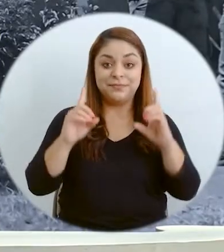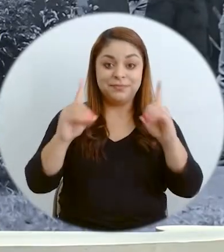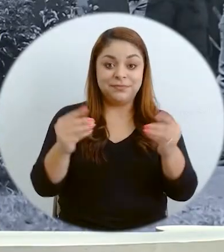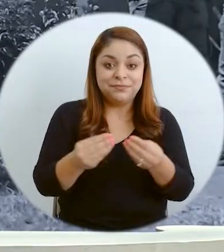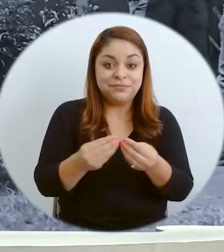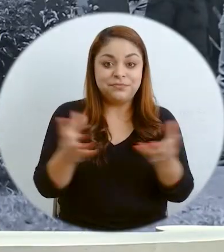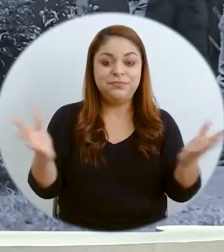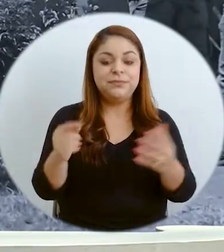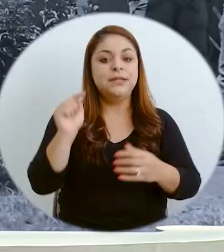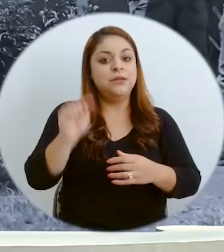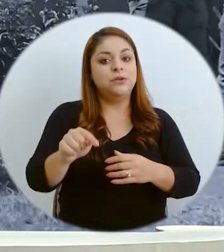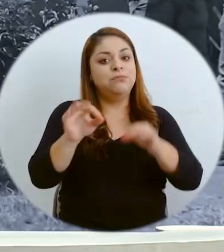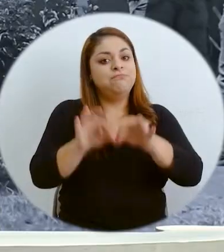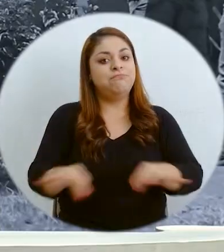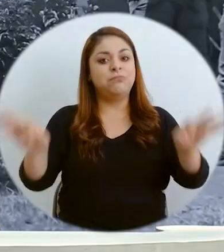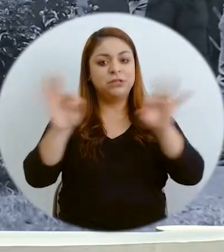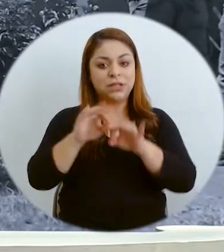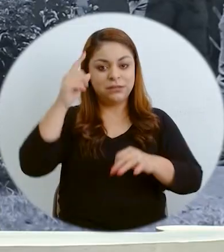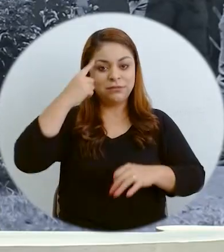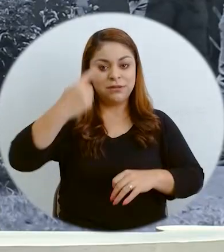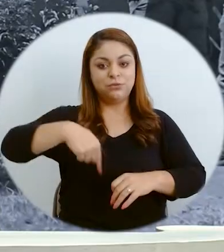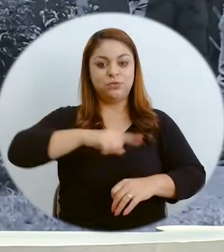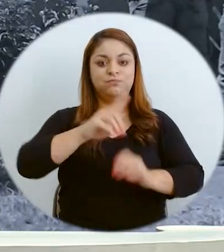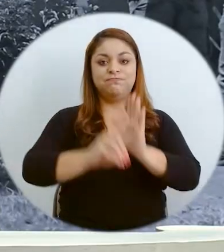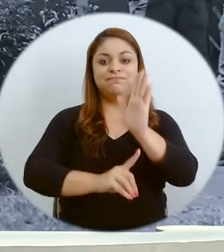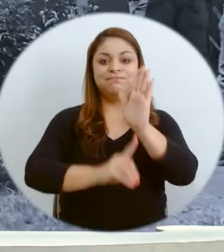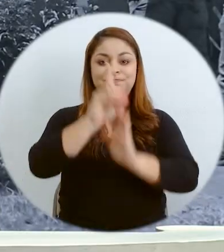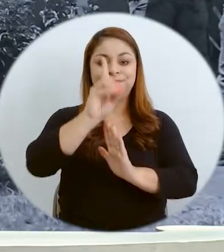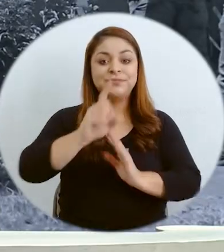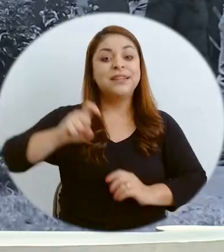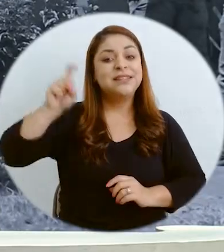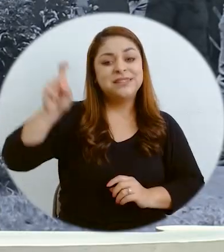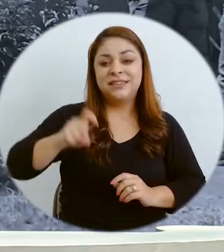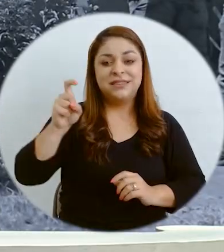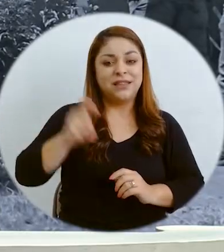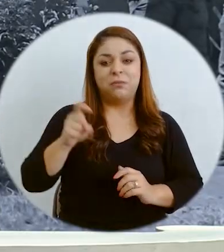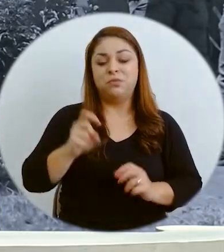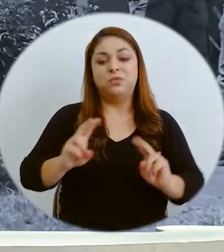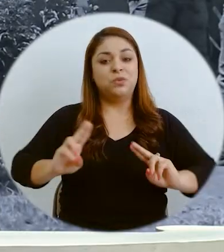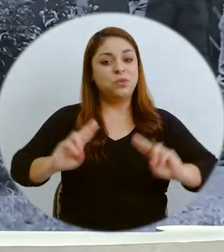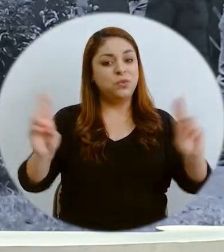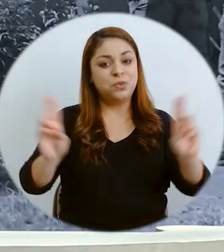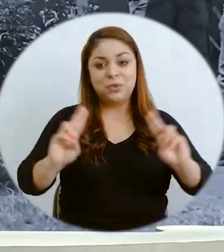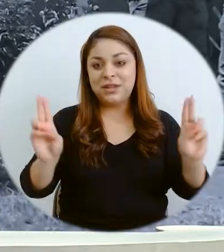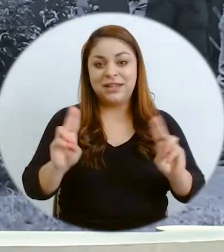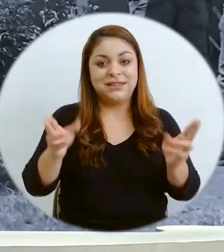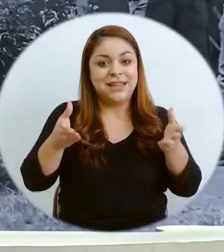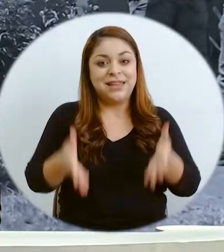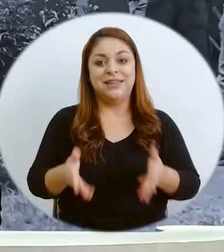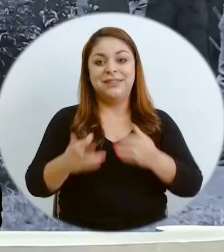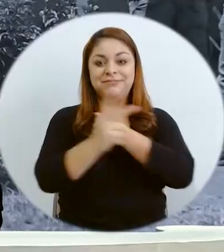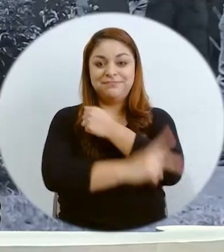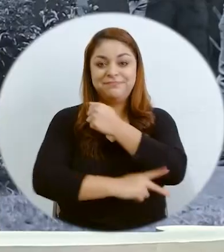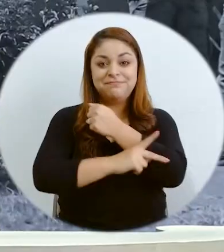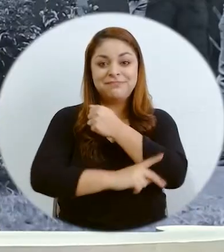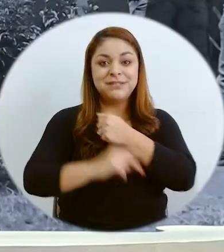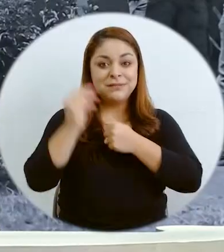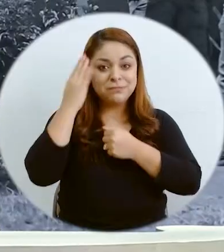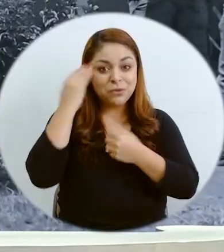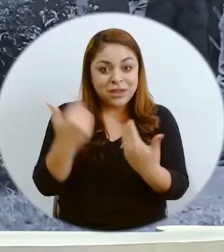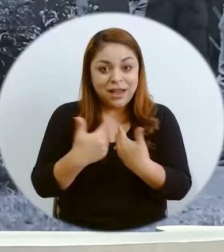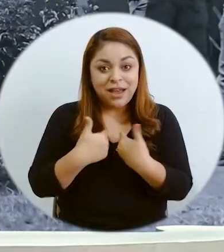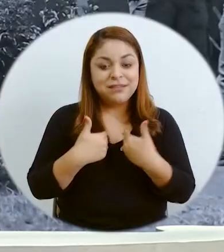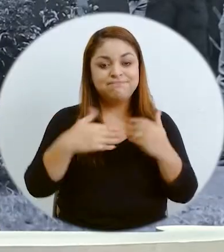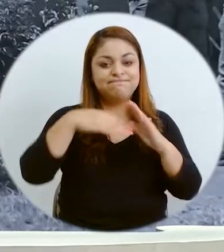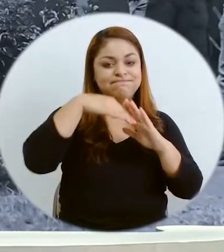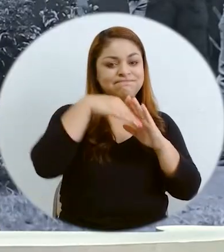nuestra educación pública, un baluarte de nuestro desarrollo, algo que necesitamos más allá de cualquier otra cosa que necesitemos en este